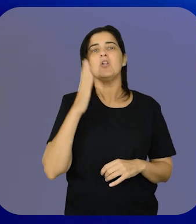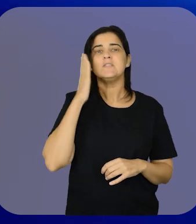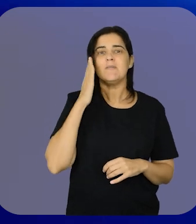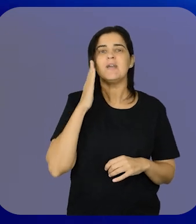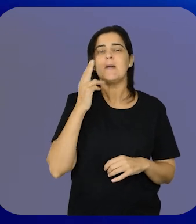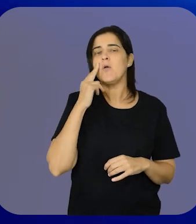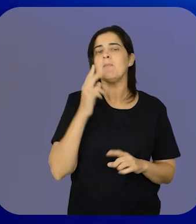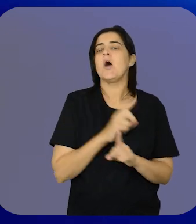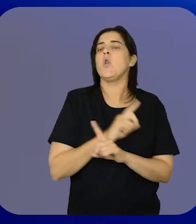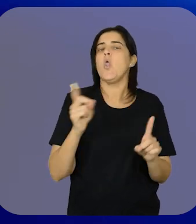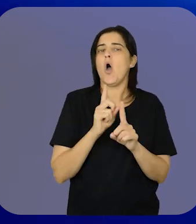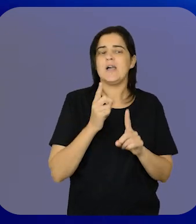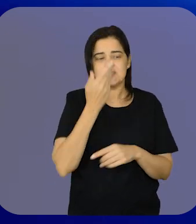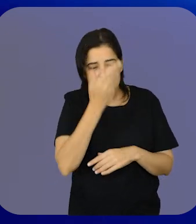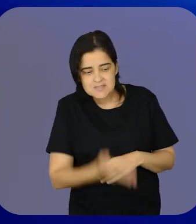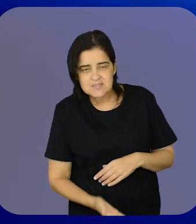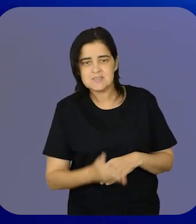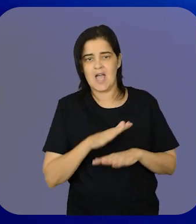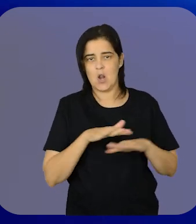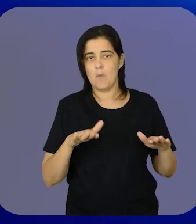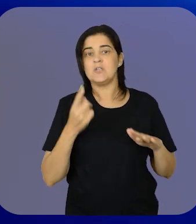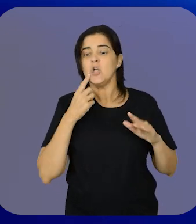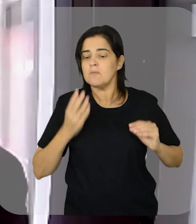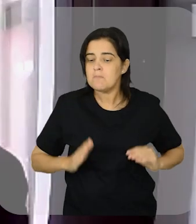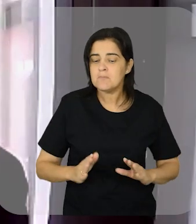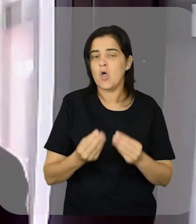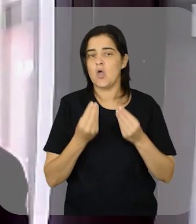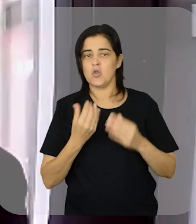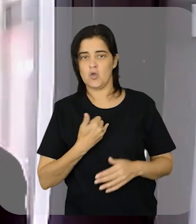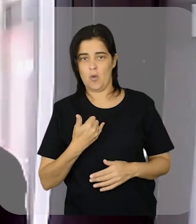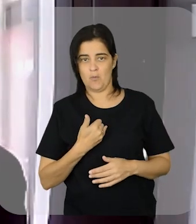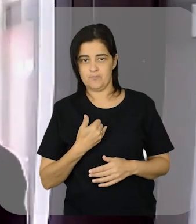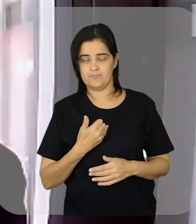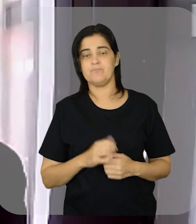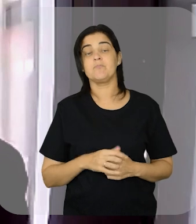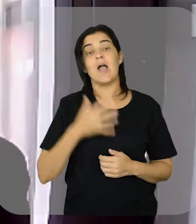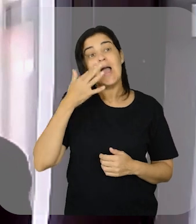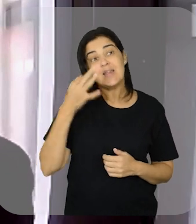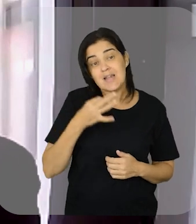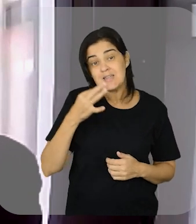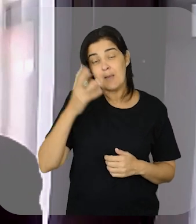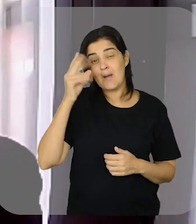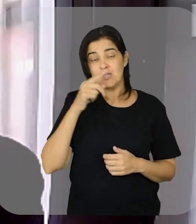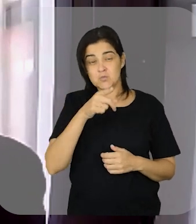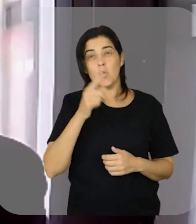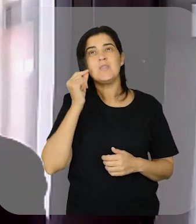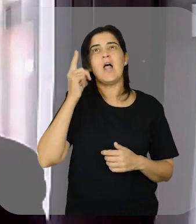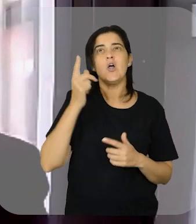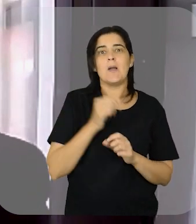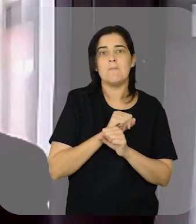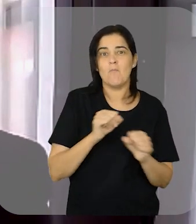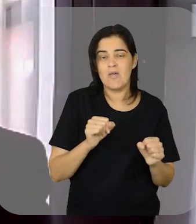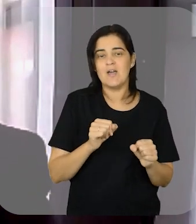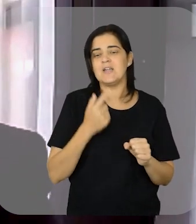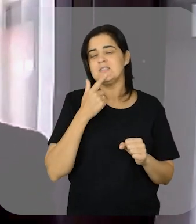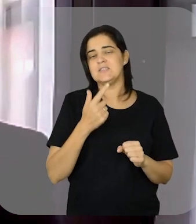que el problema no está en el alumno, sino en los diseños. En realidad, María Eugenia, lo del talento que tú decís, lo dice